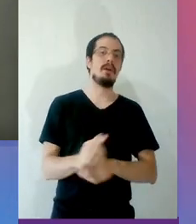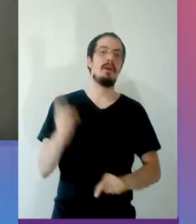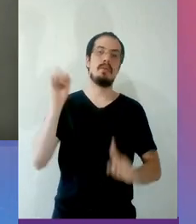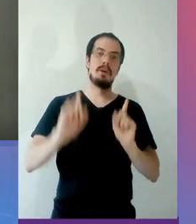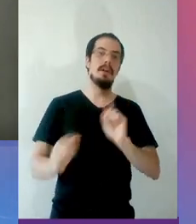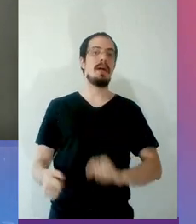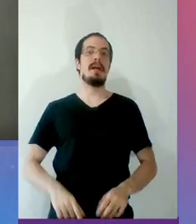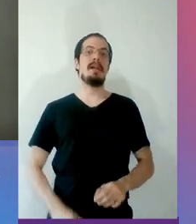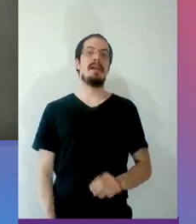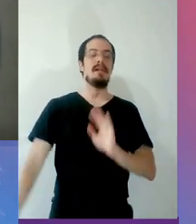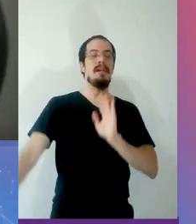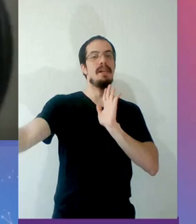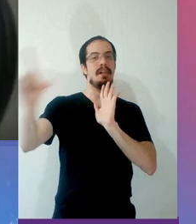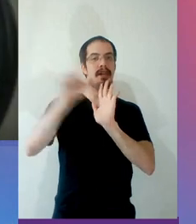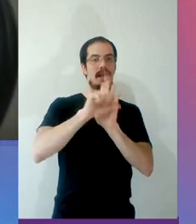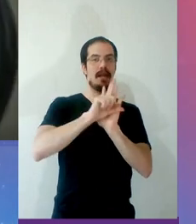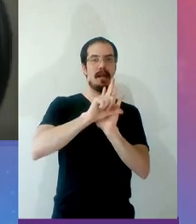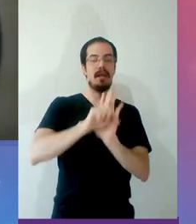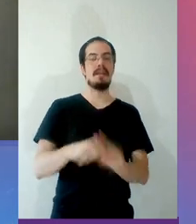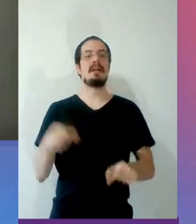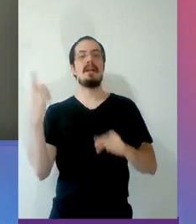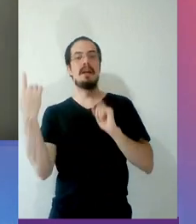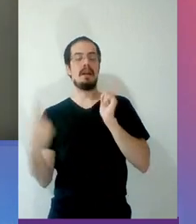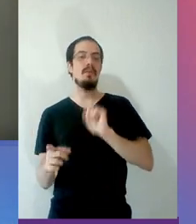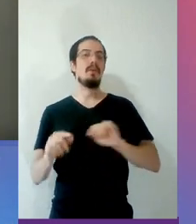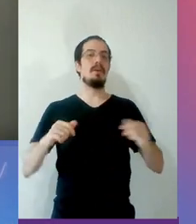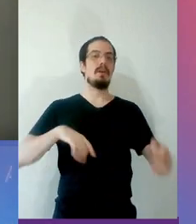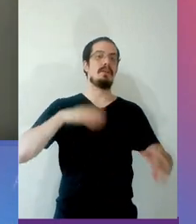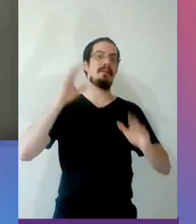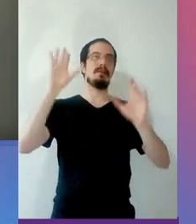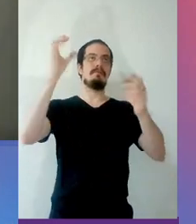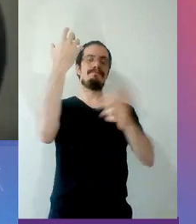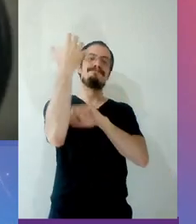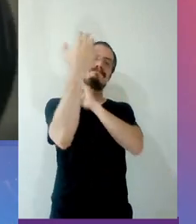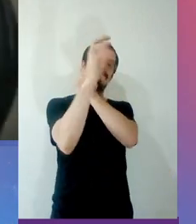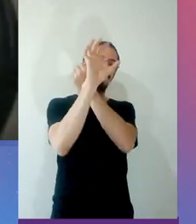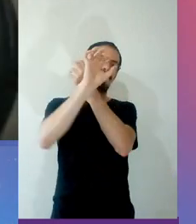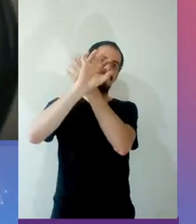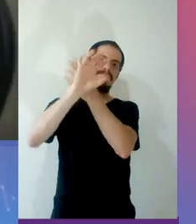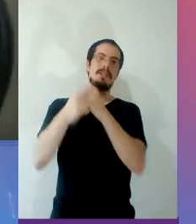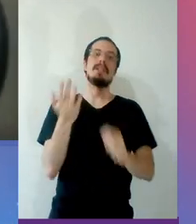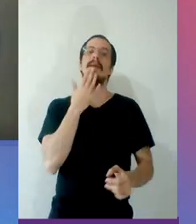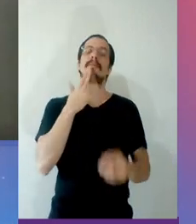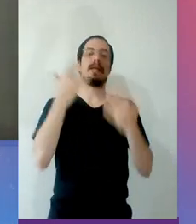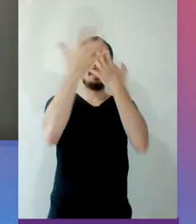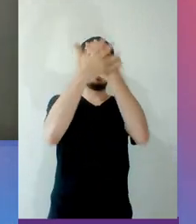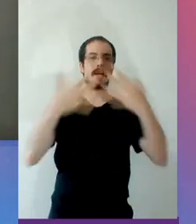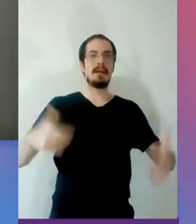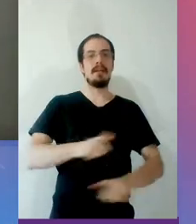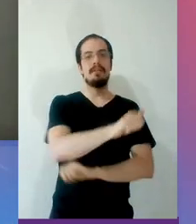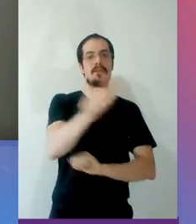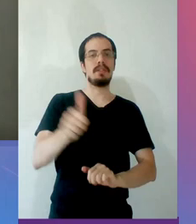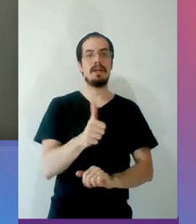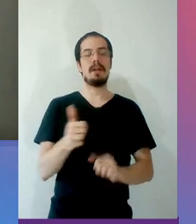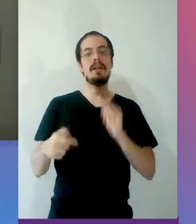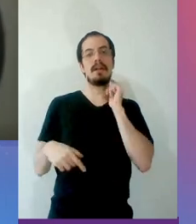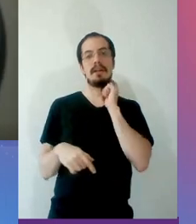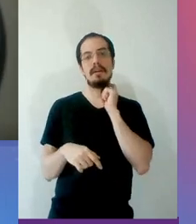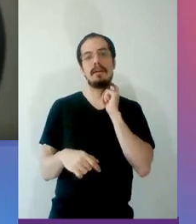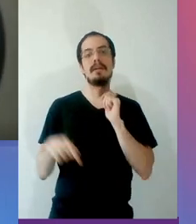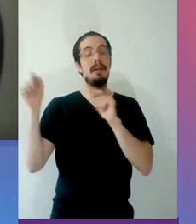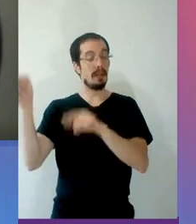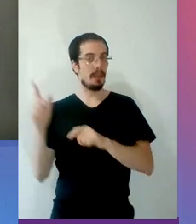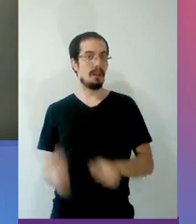de televisión, las redes sociales. Para el 80% de los niños y niñas que nacen en el sistema público de